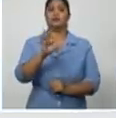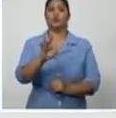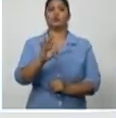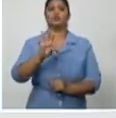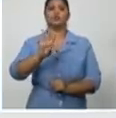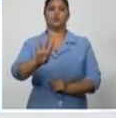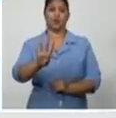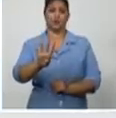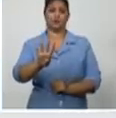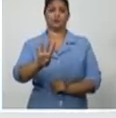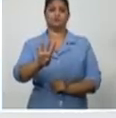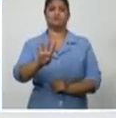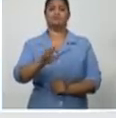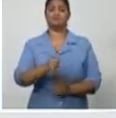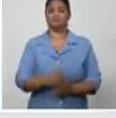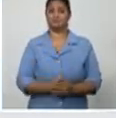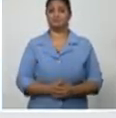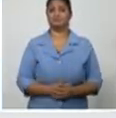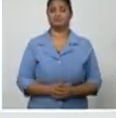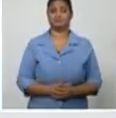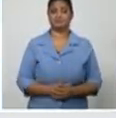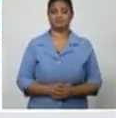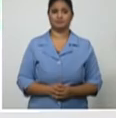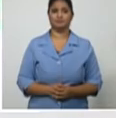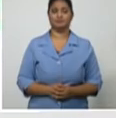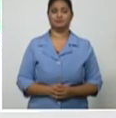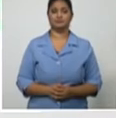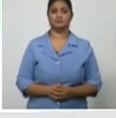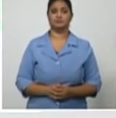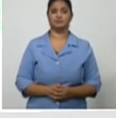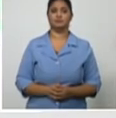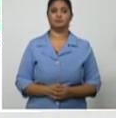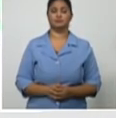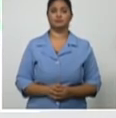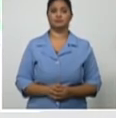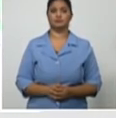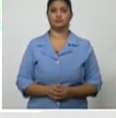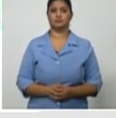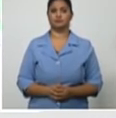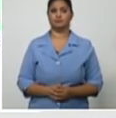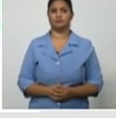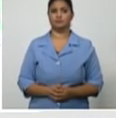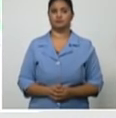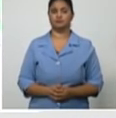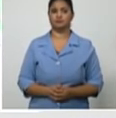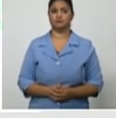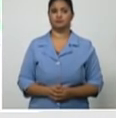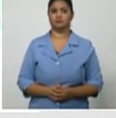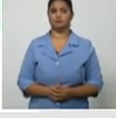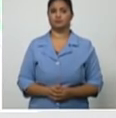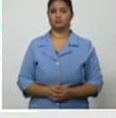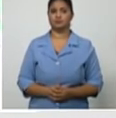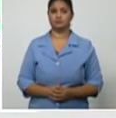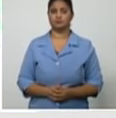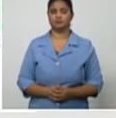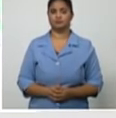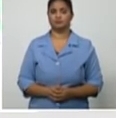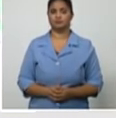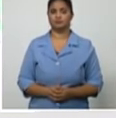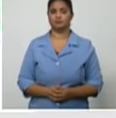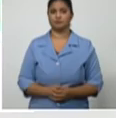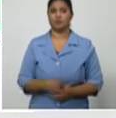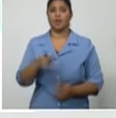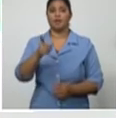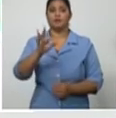de más de 60 años de edad. Como ya dije, 18 personas de las diagnosticadas ayer son